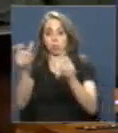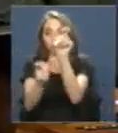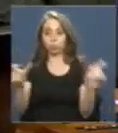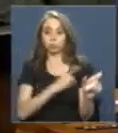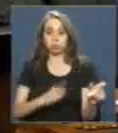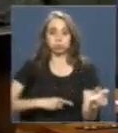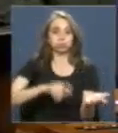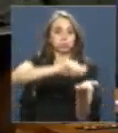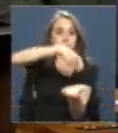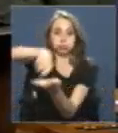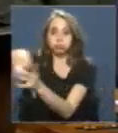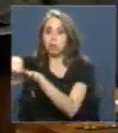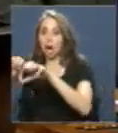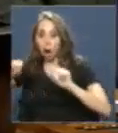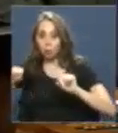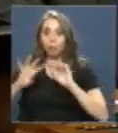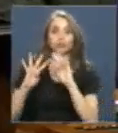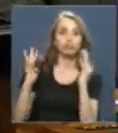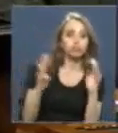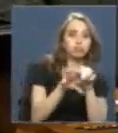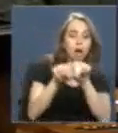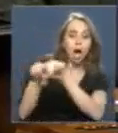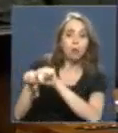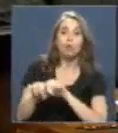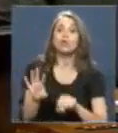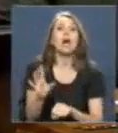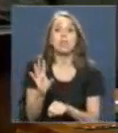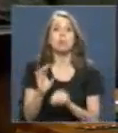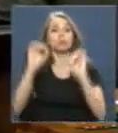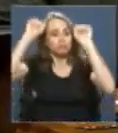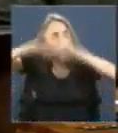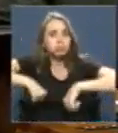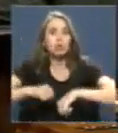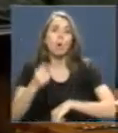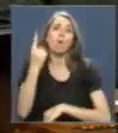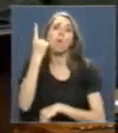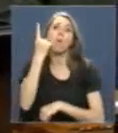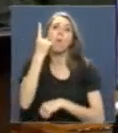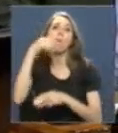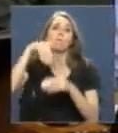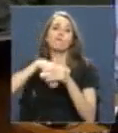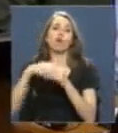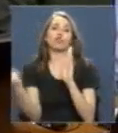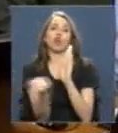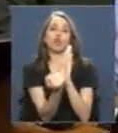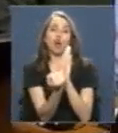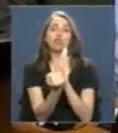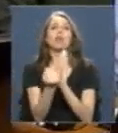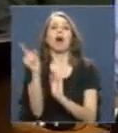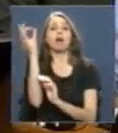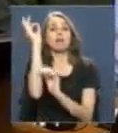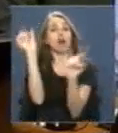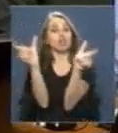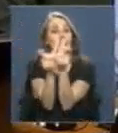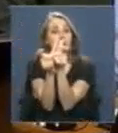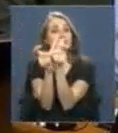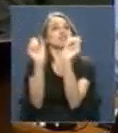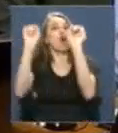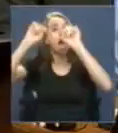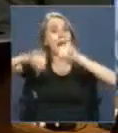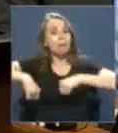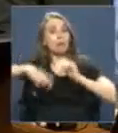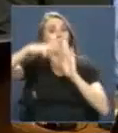amplio consenso, solo con un voto en contra, aprobamos este proyecto